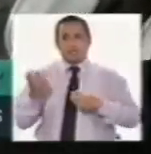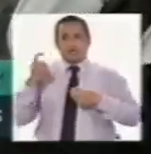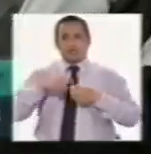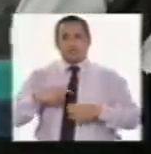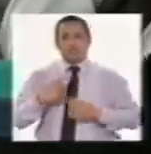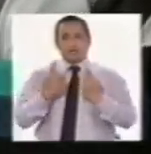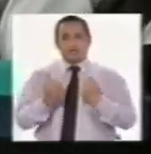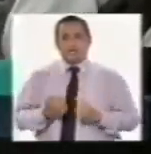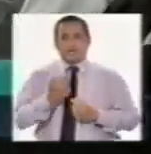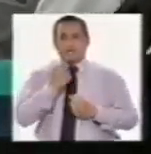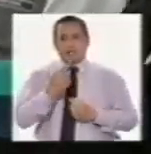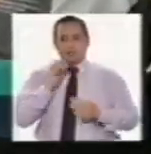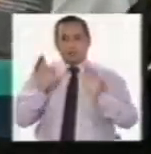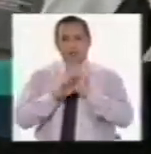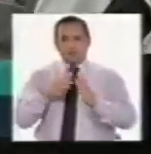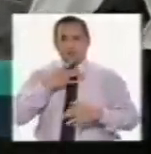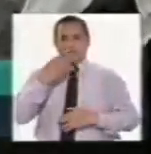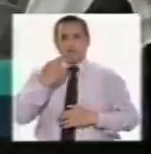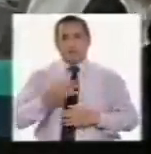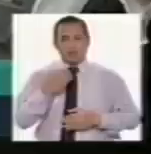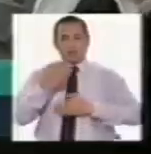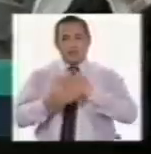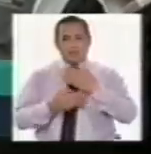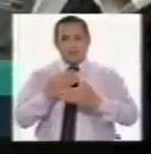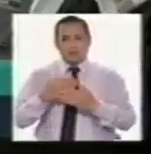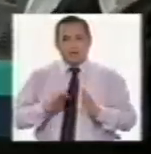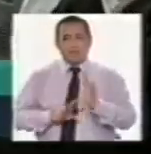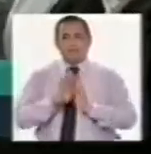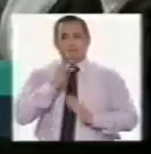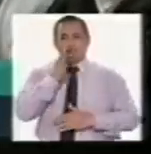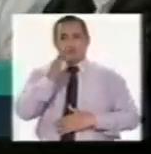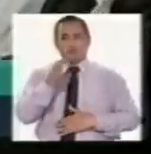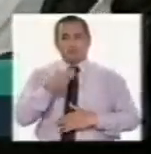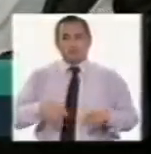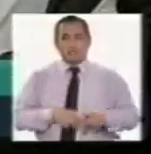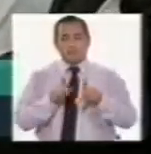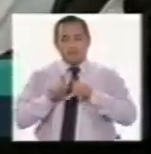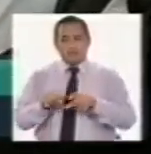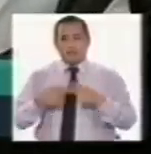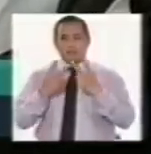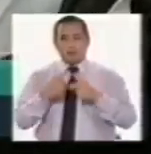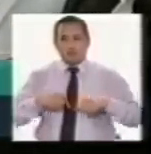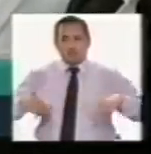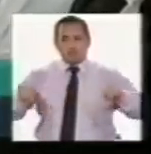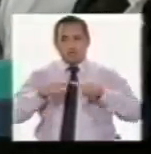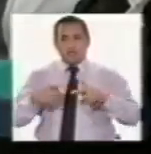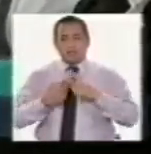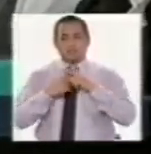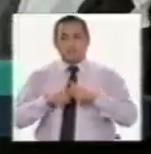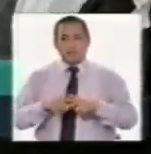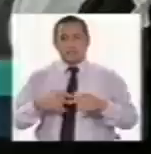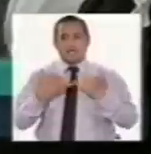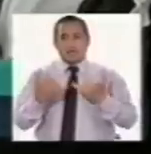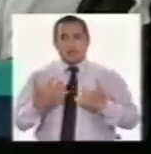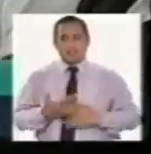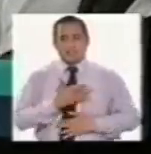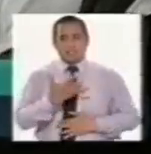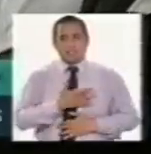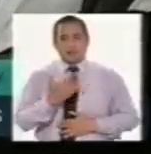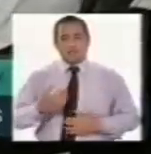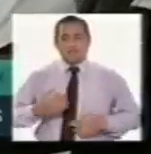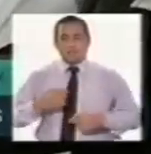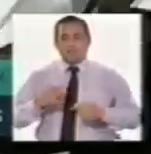financiera Es verdaderamente un paso hacia delante porque cuando ustedes comiencen a sentir los